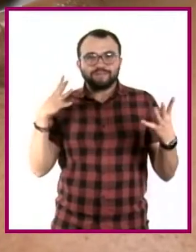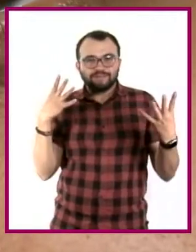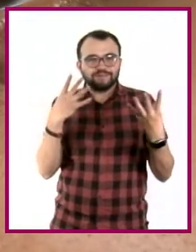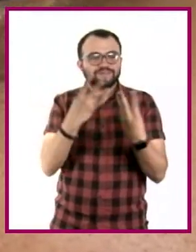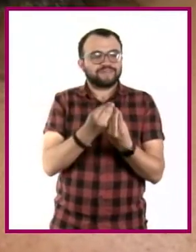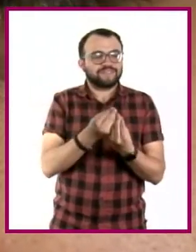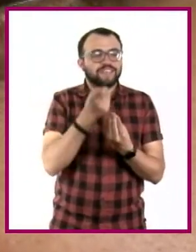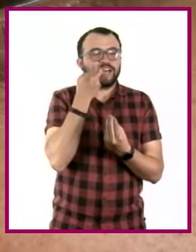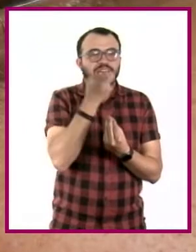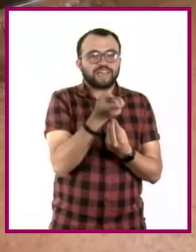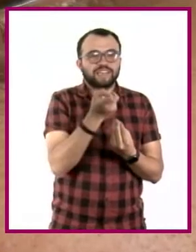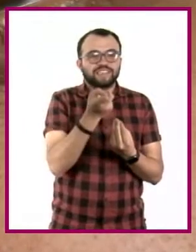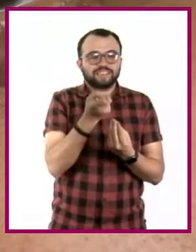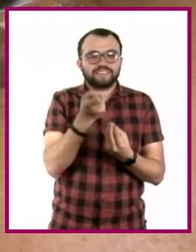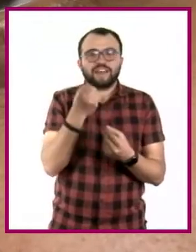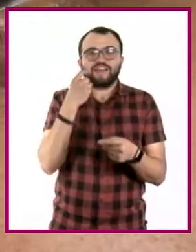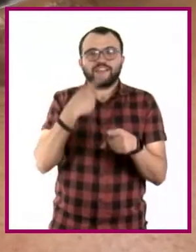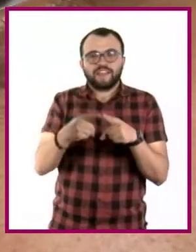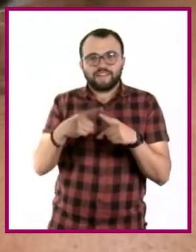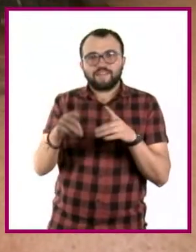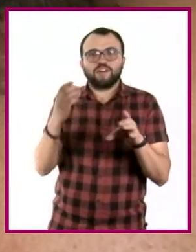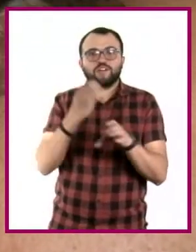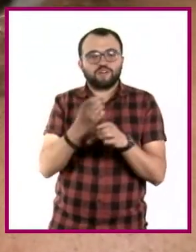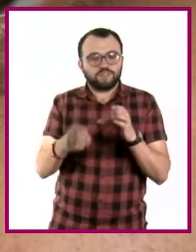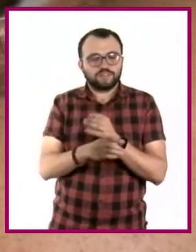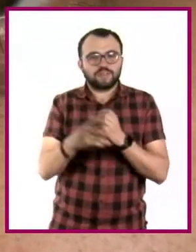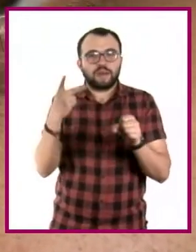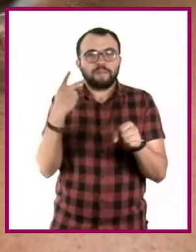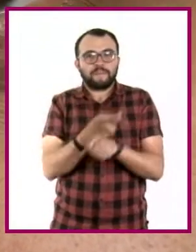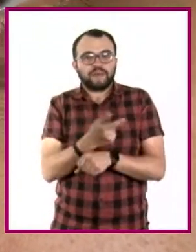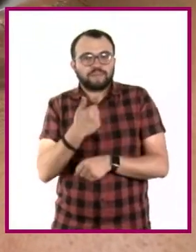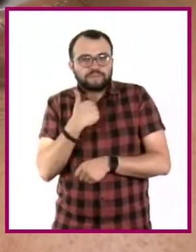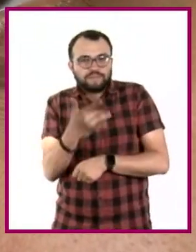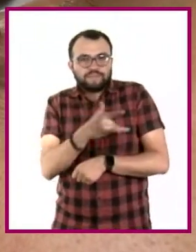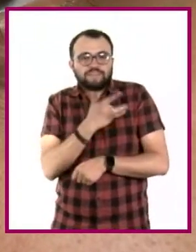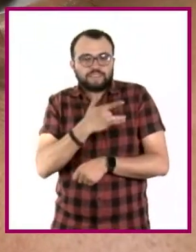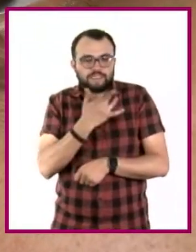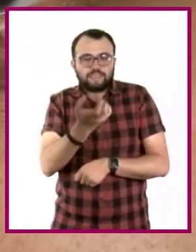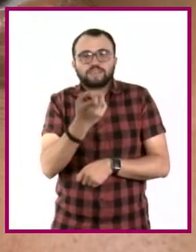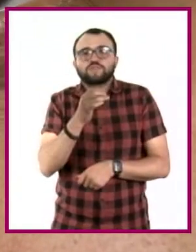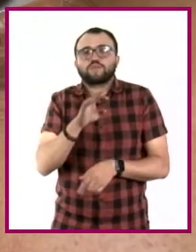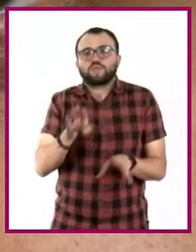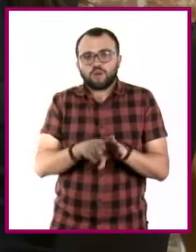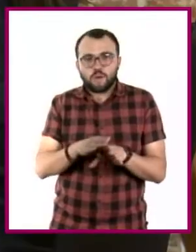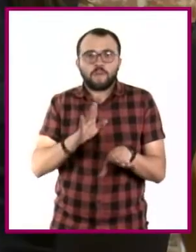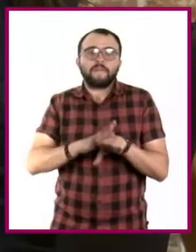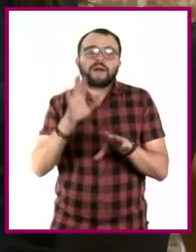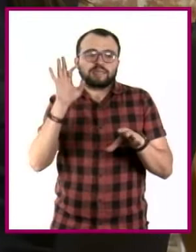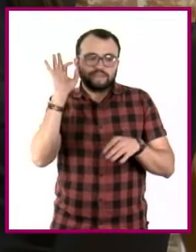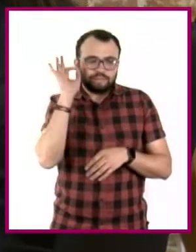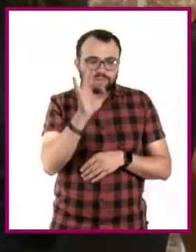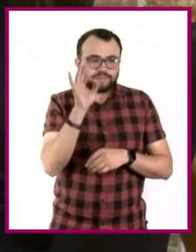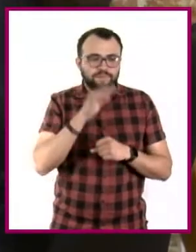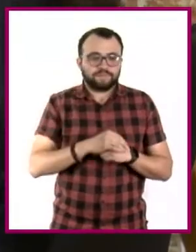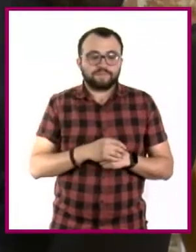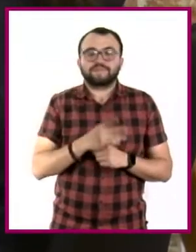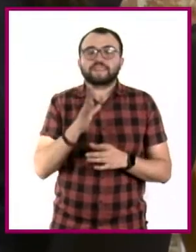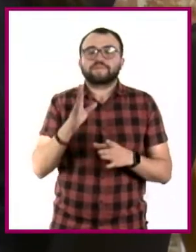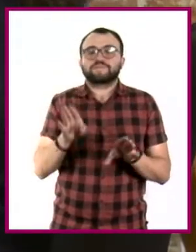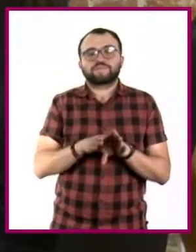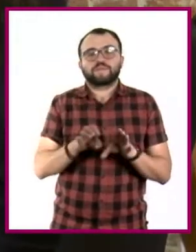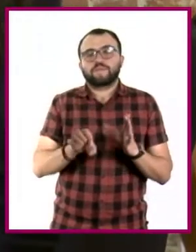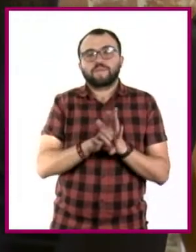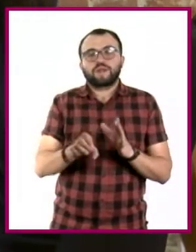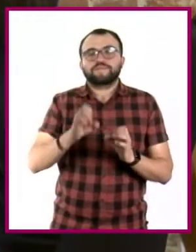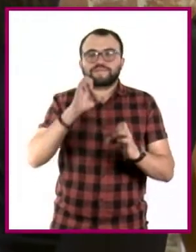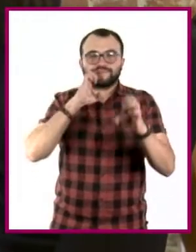tipo de estímulo o de situación sí suele ser un patrón con un significado más específico. En las entrevistas de trabajo